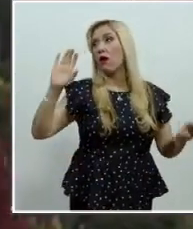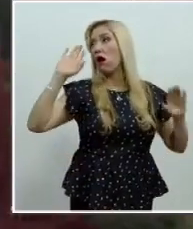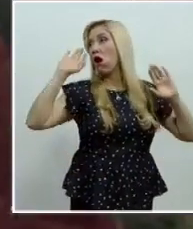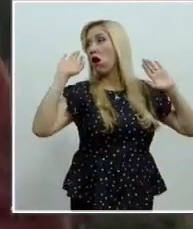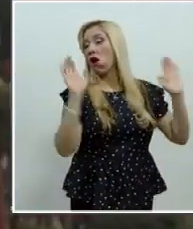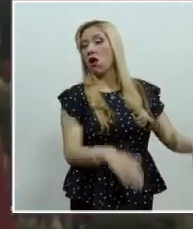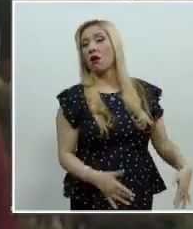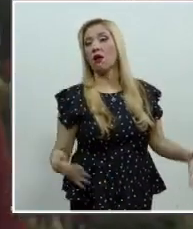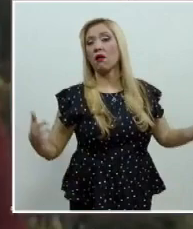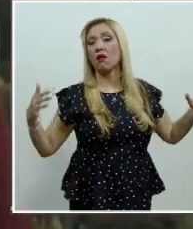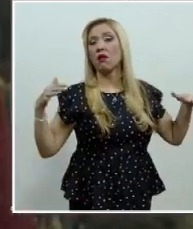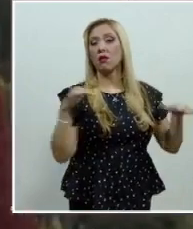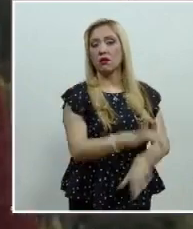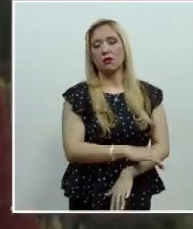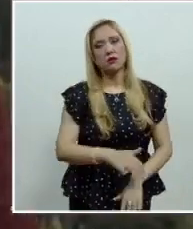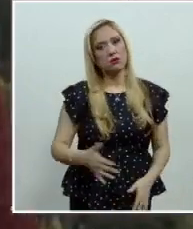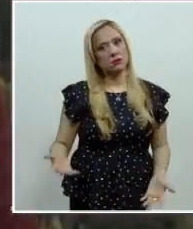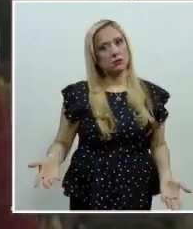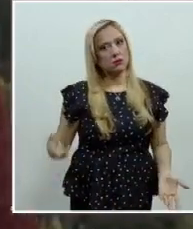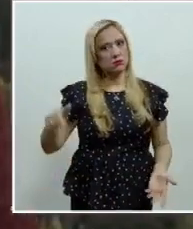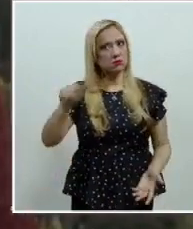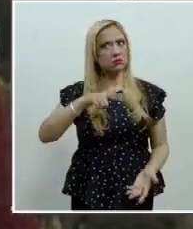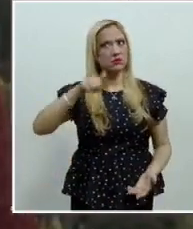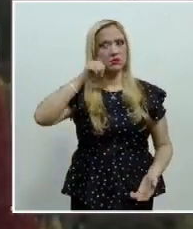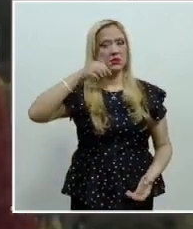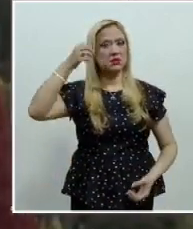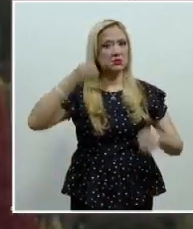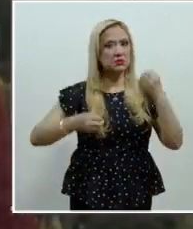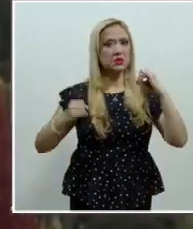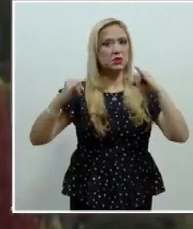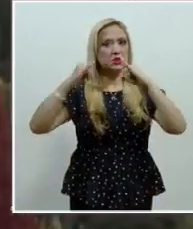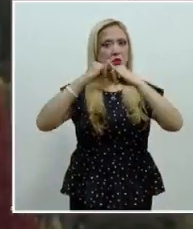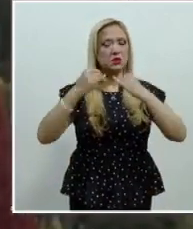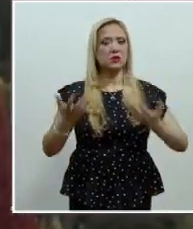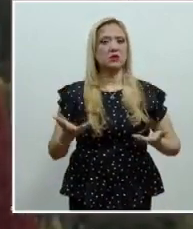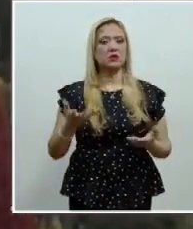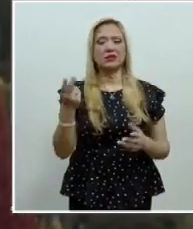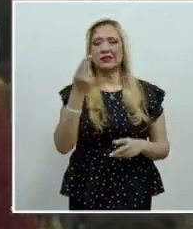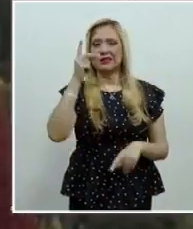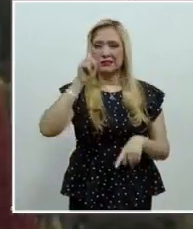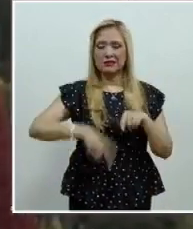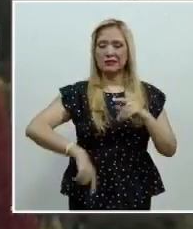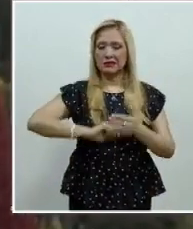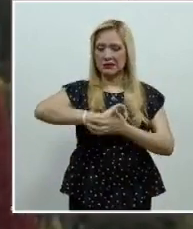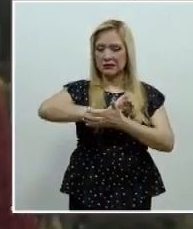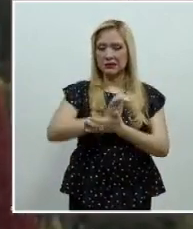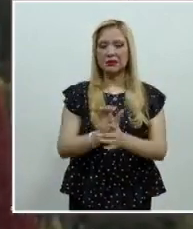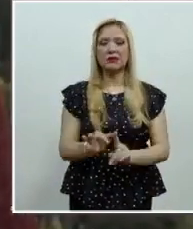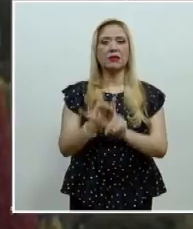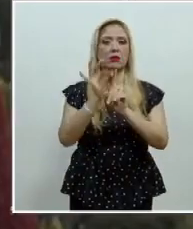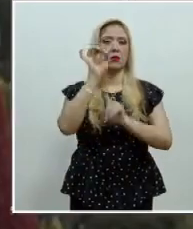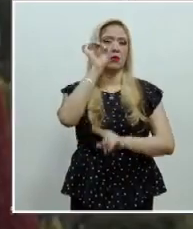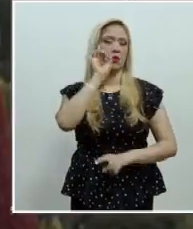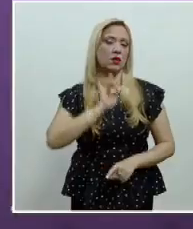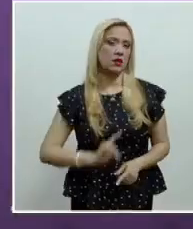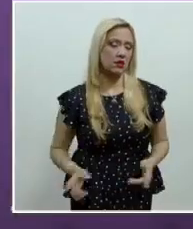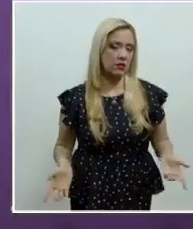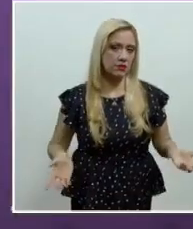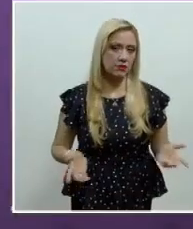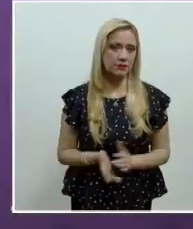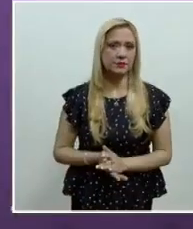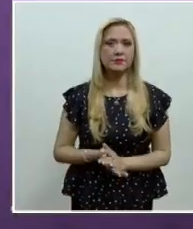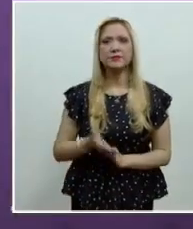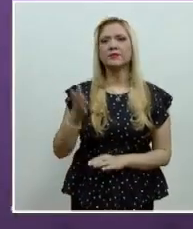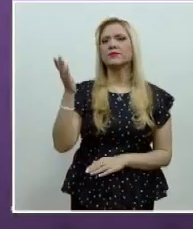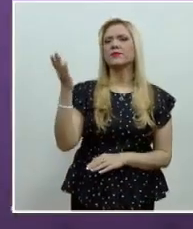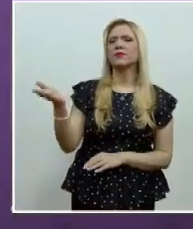remediación de las relaciones asimétricas de poder y desde luego la destrucción de estereotipos discriminatorios por razón de género. Fiscal, antes de ir